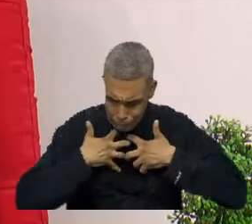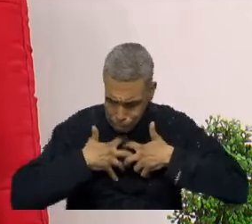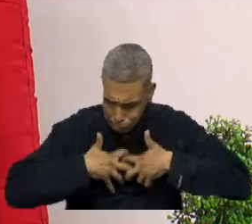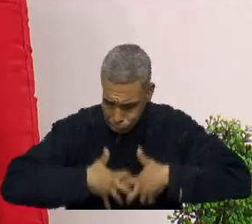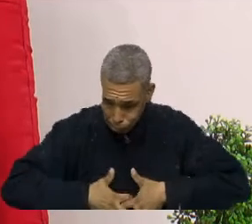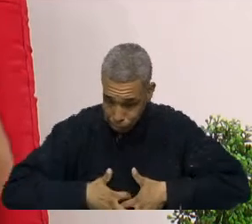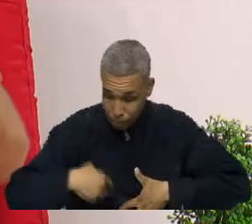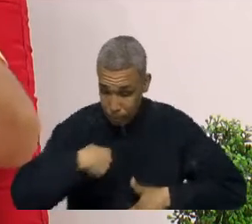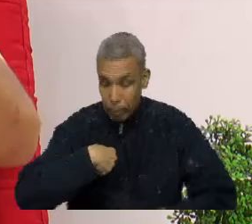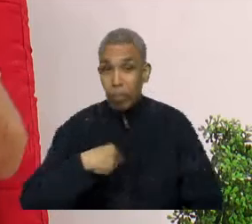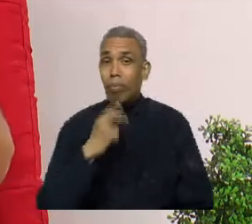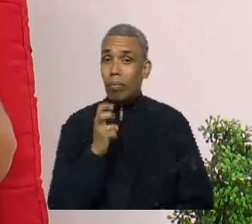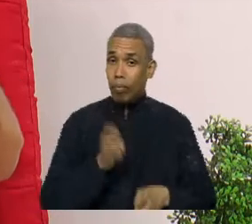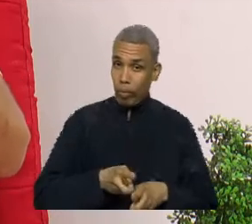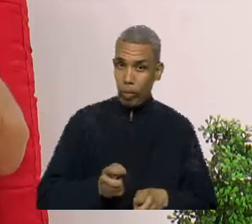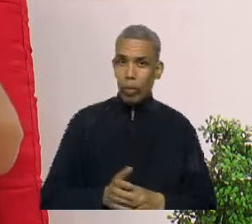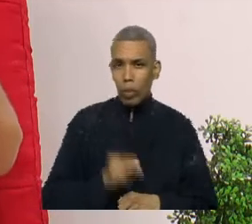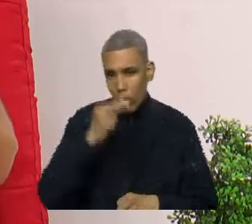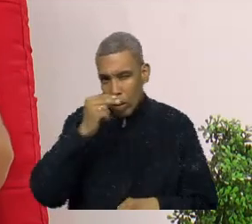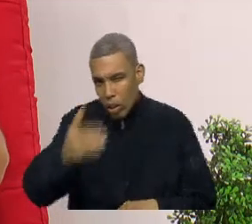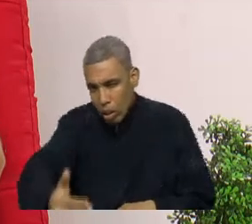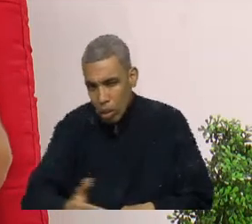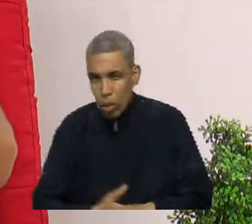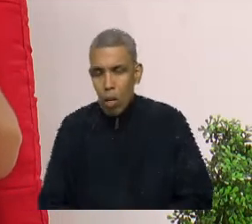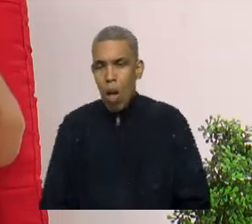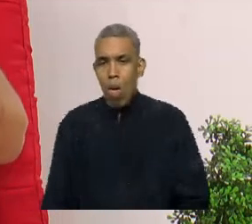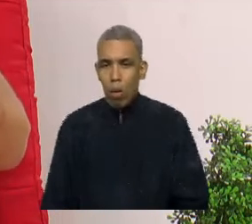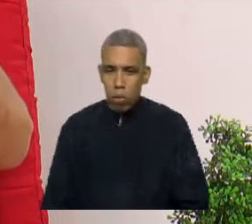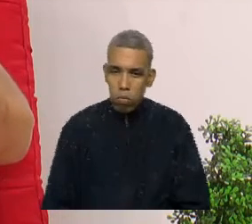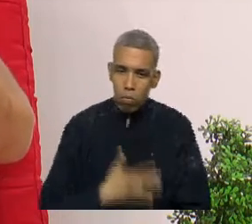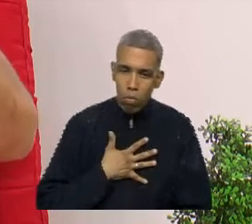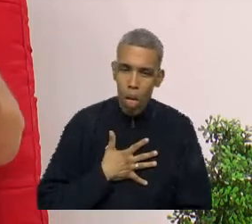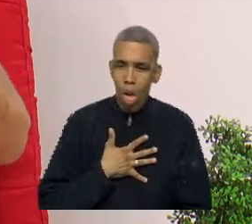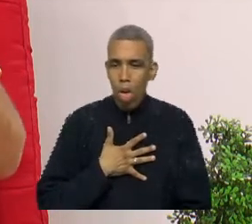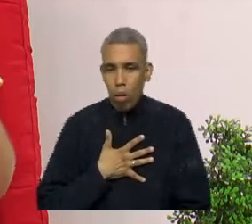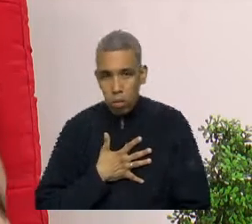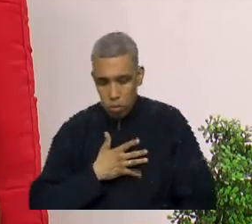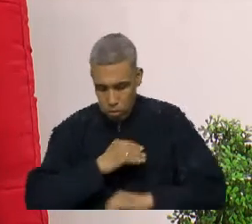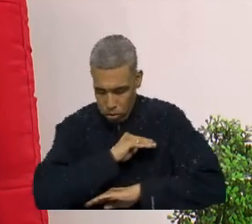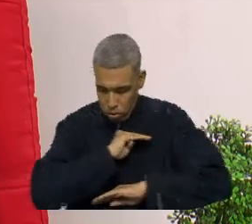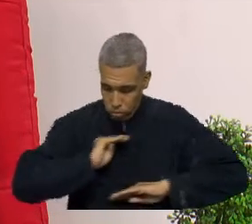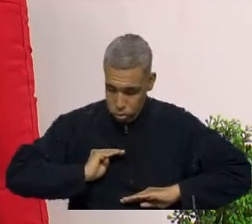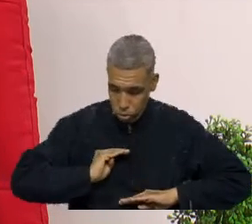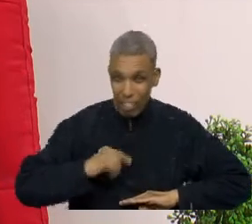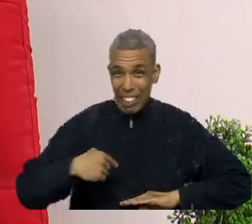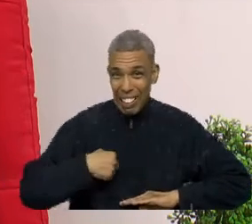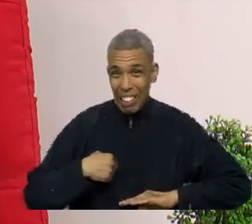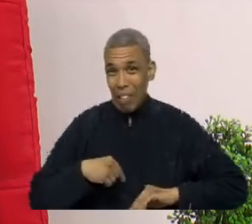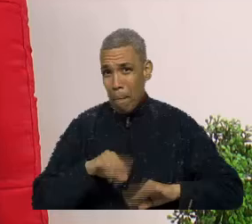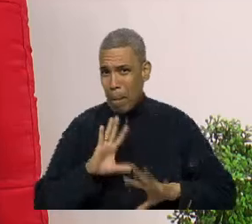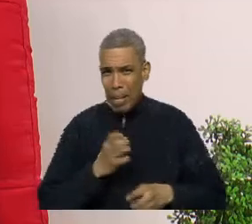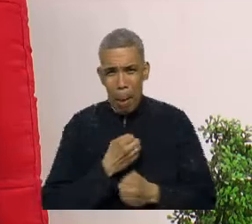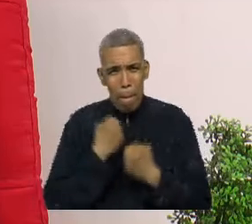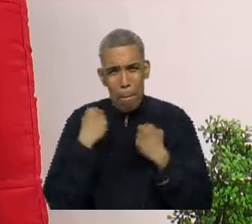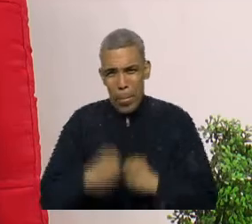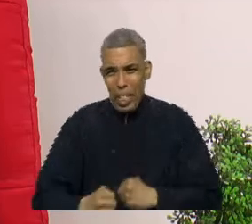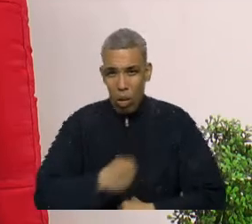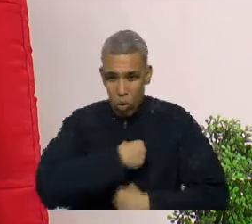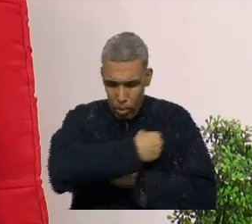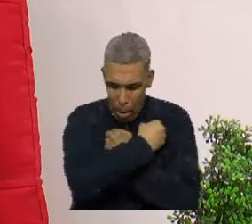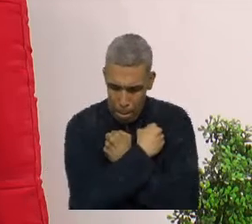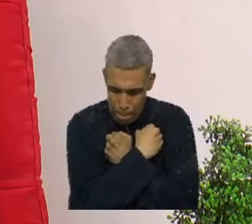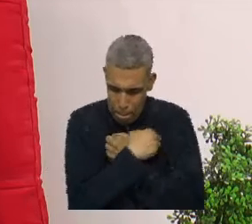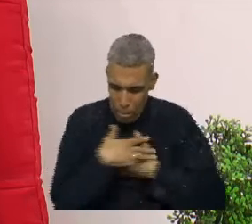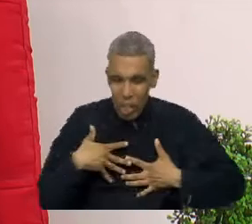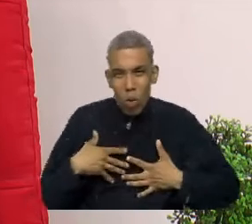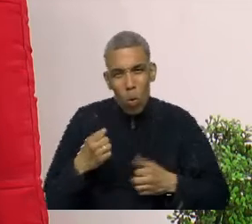va atrapando aire y por eso la caja torácica del niño asmático se vuelve como más voluminosa. En este proceso y cuando hay el